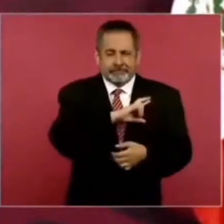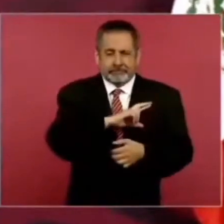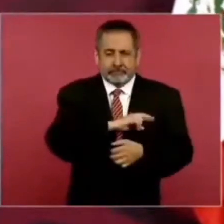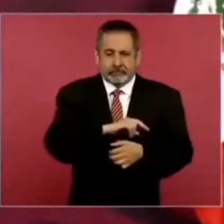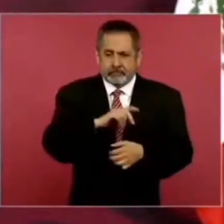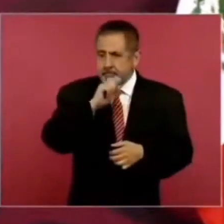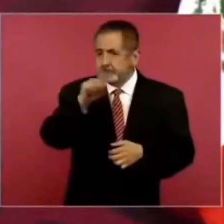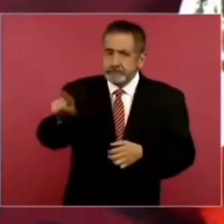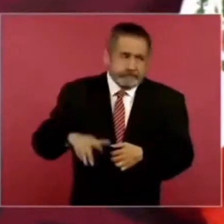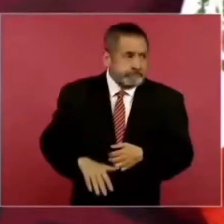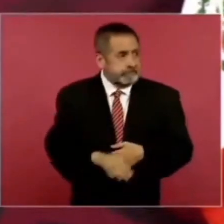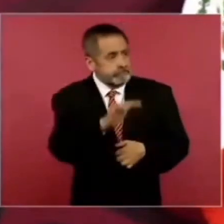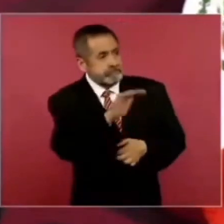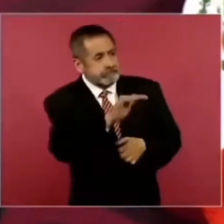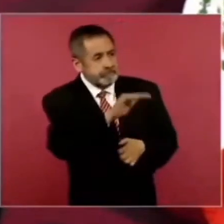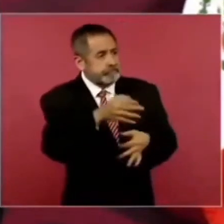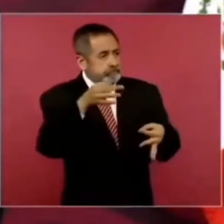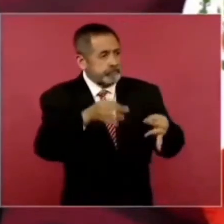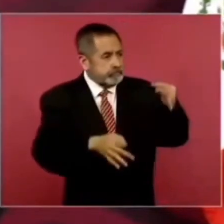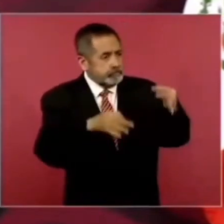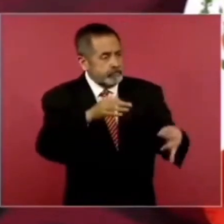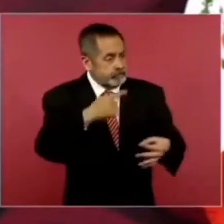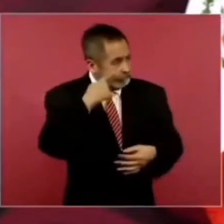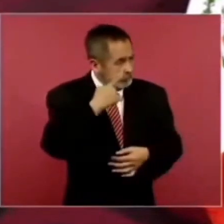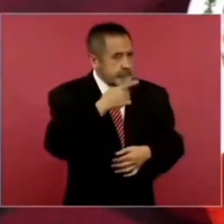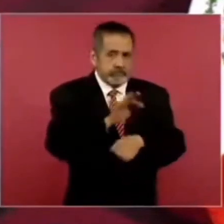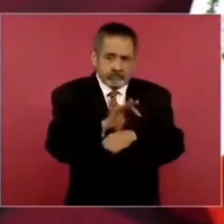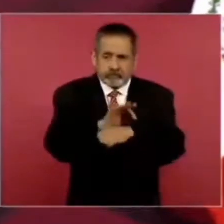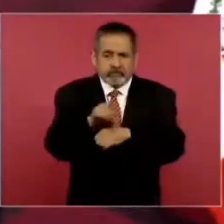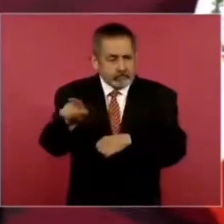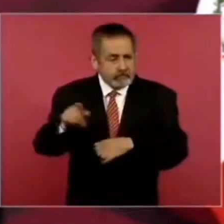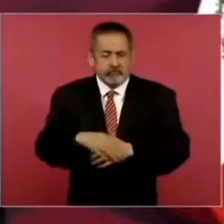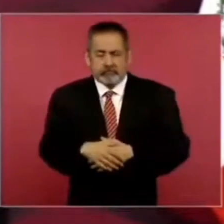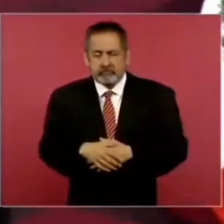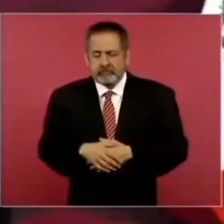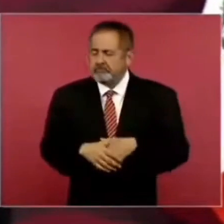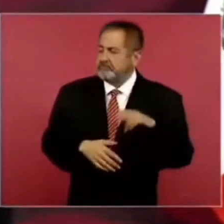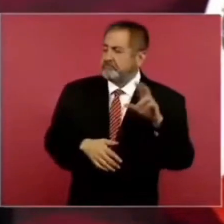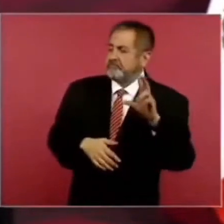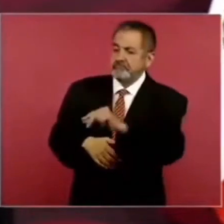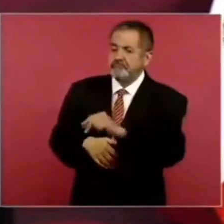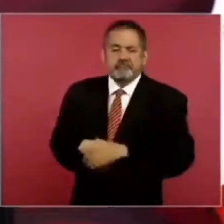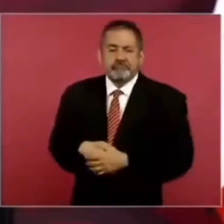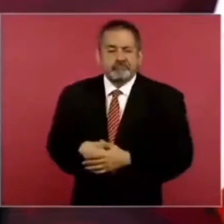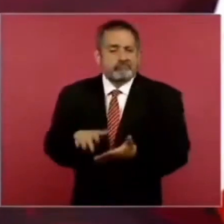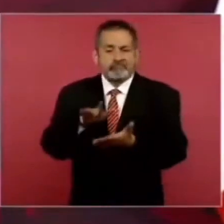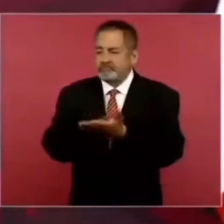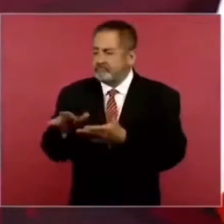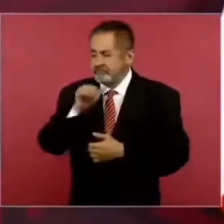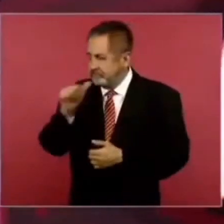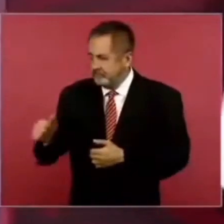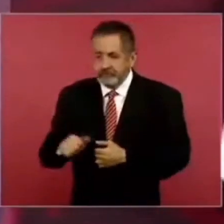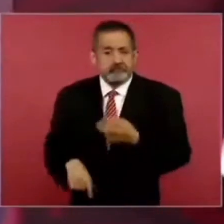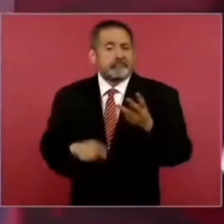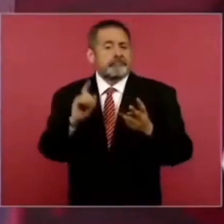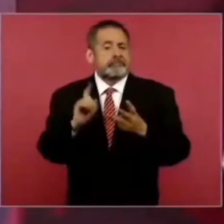Corte y no se apoyó. Cuando